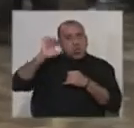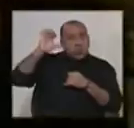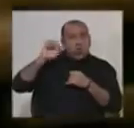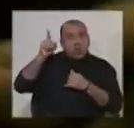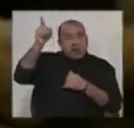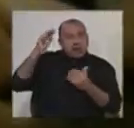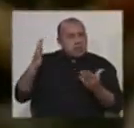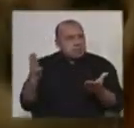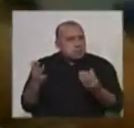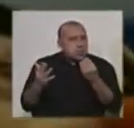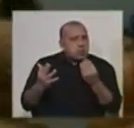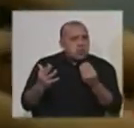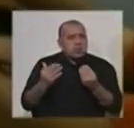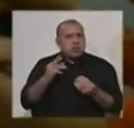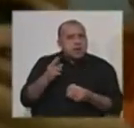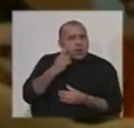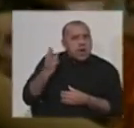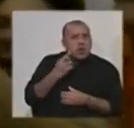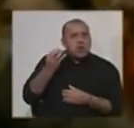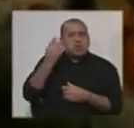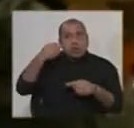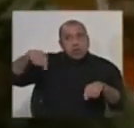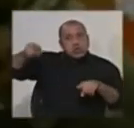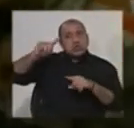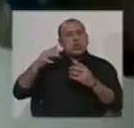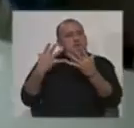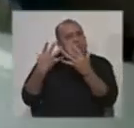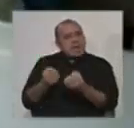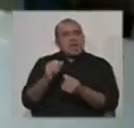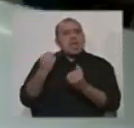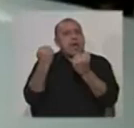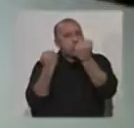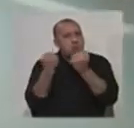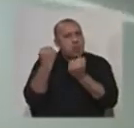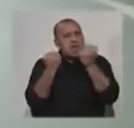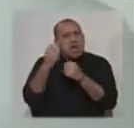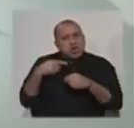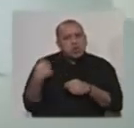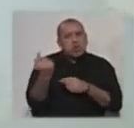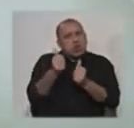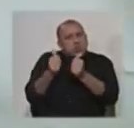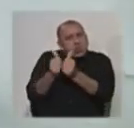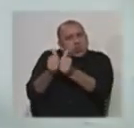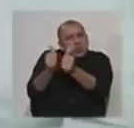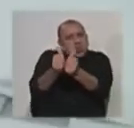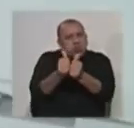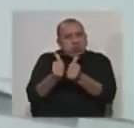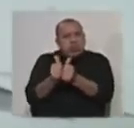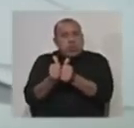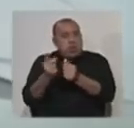al mismo tiempo que se ha intentado crear un bloque para ser más fuertes a nivel internacional surgen estas lógicas